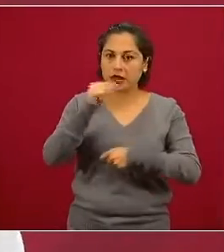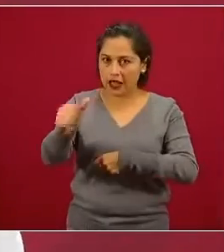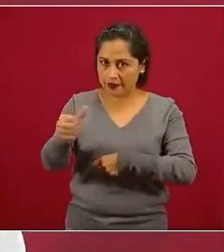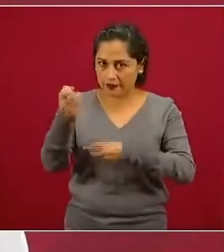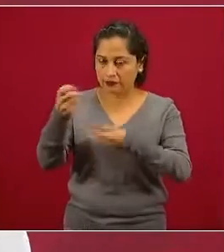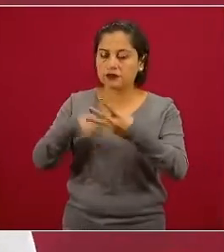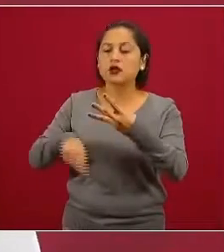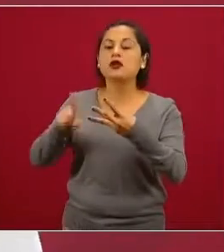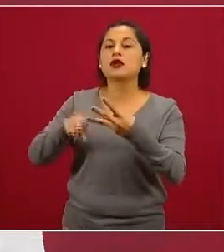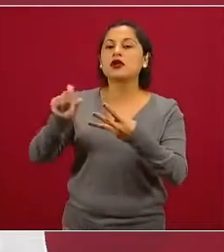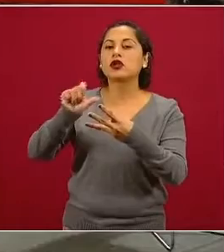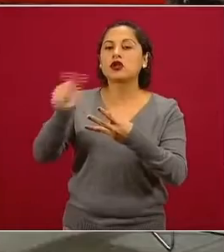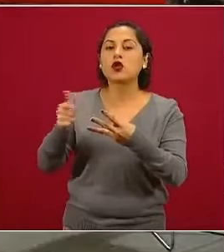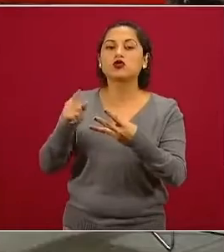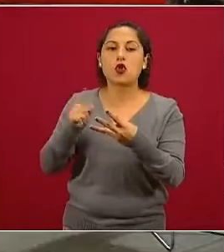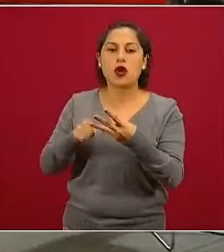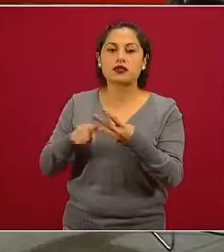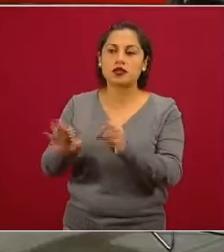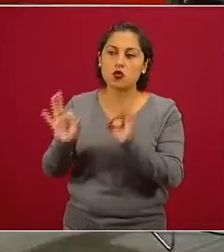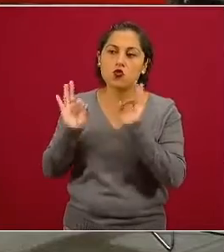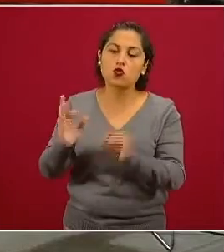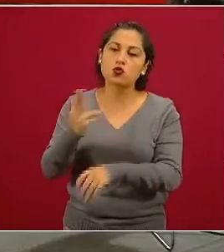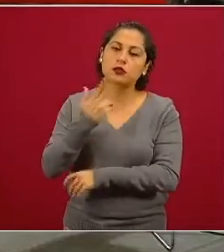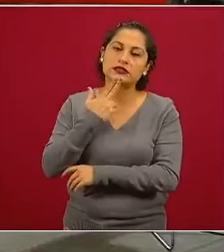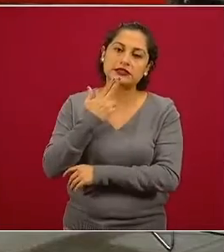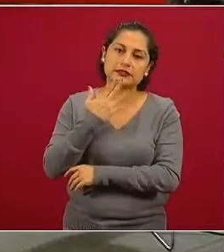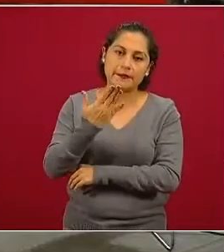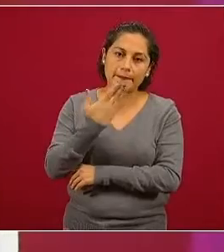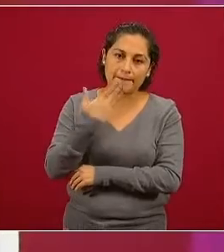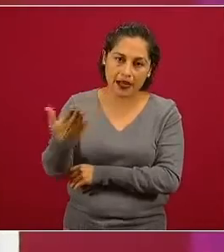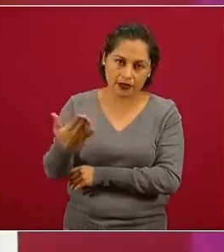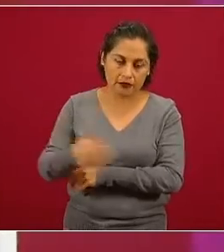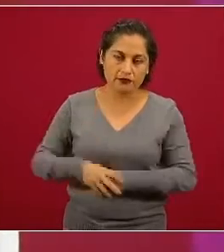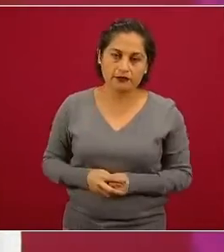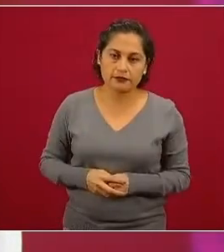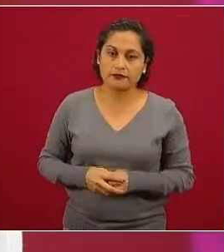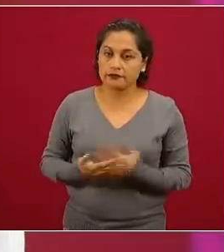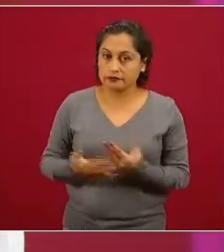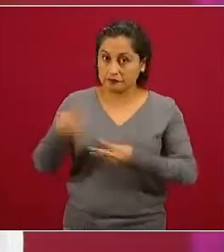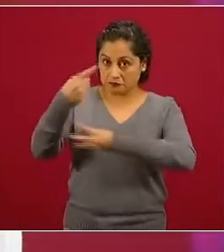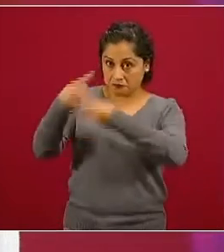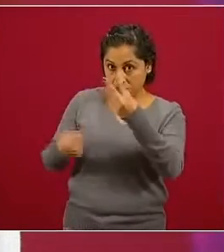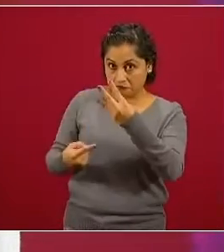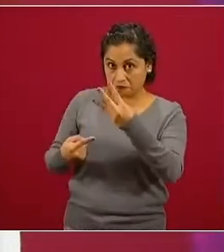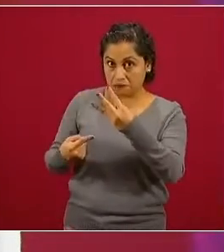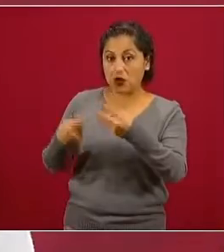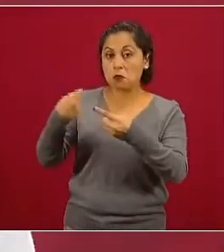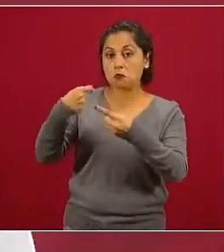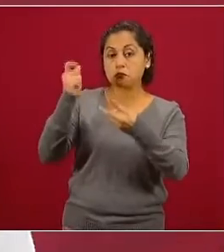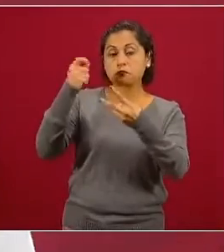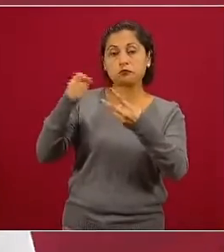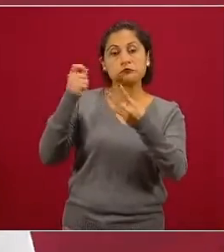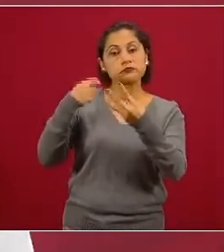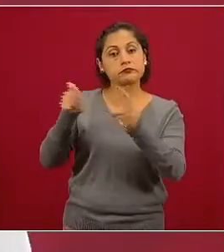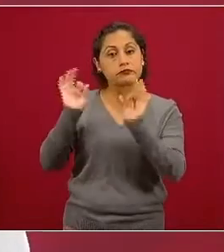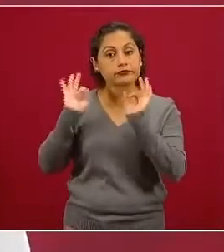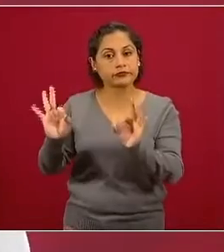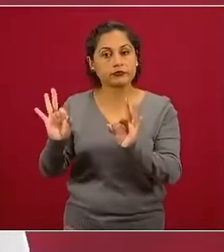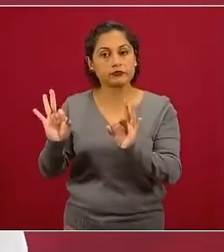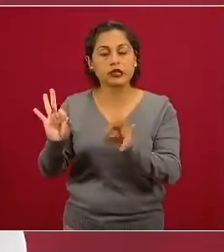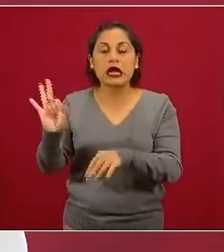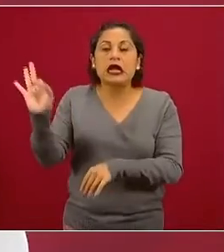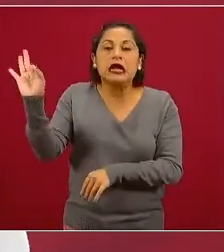científicos evalúan la calidad de la evidencia y juzgan tres componentes principales: que el producto sea de calidad en